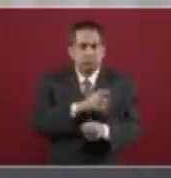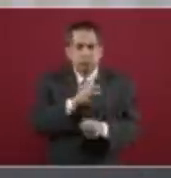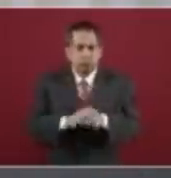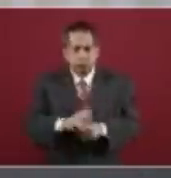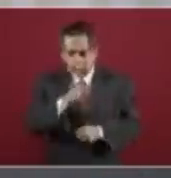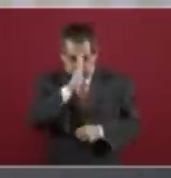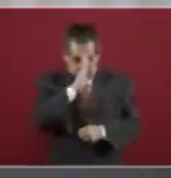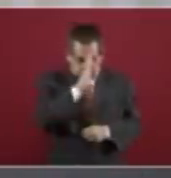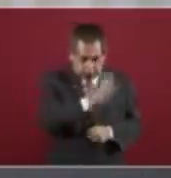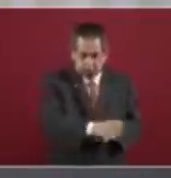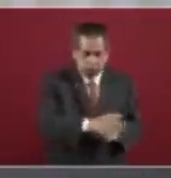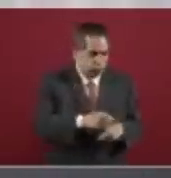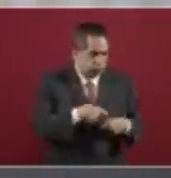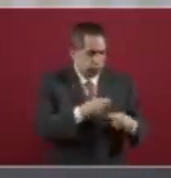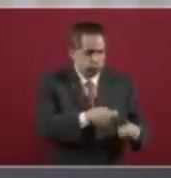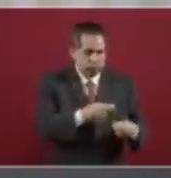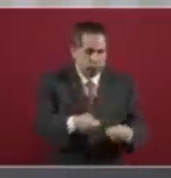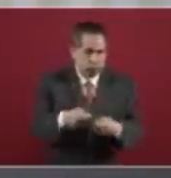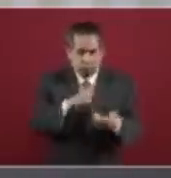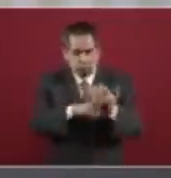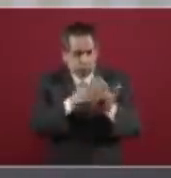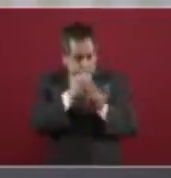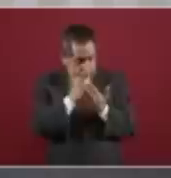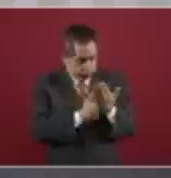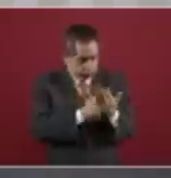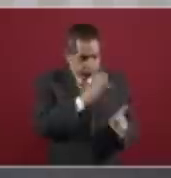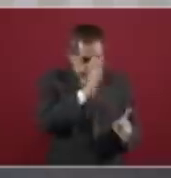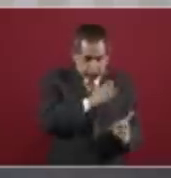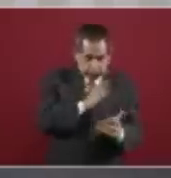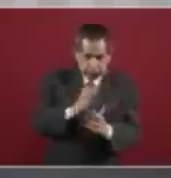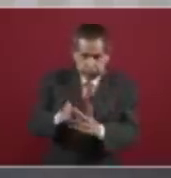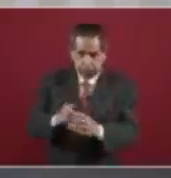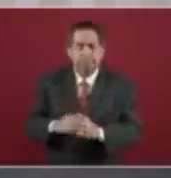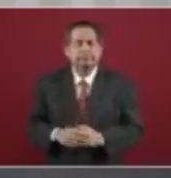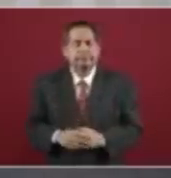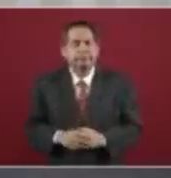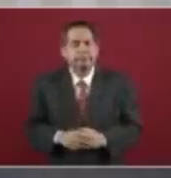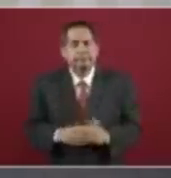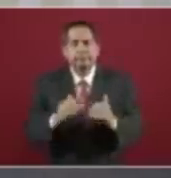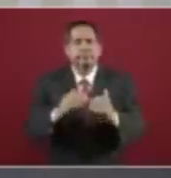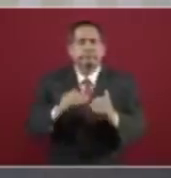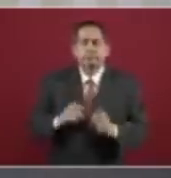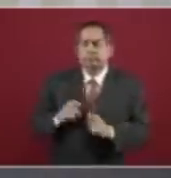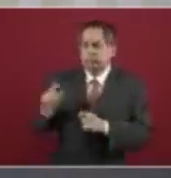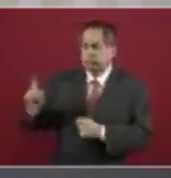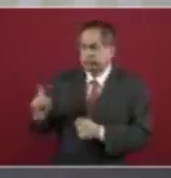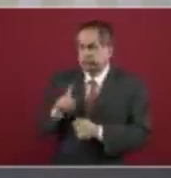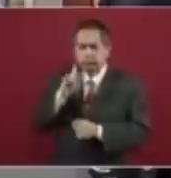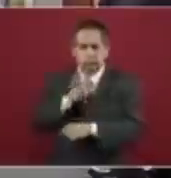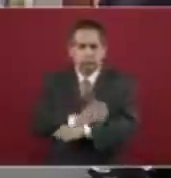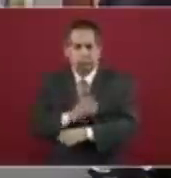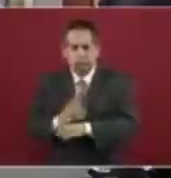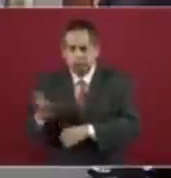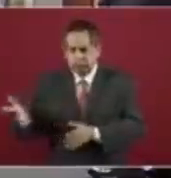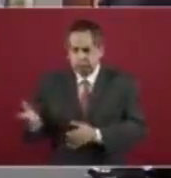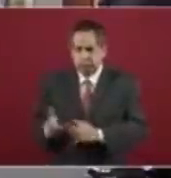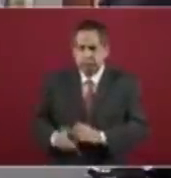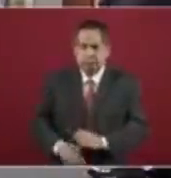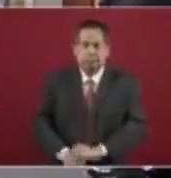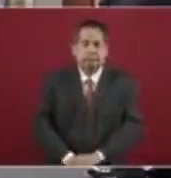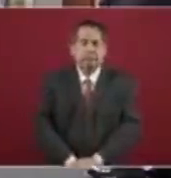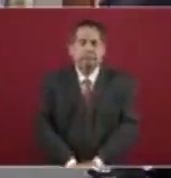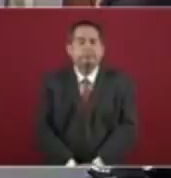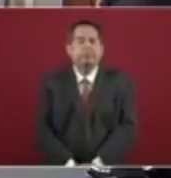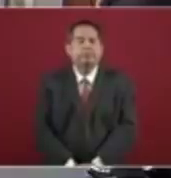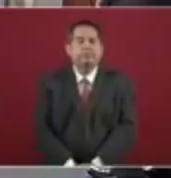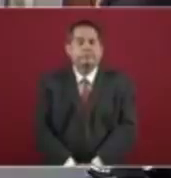directa a quienes están dentro del programa. Y doy paso y la palabra a la compañera Ariadna.